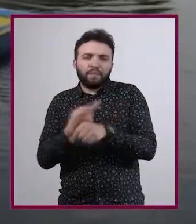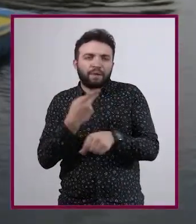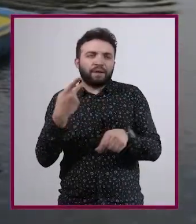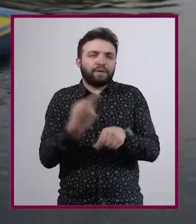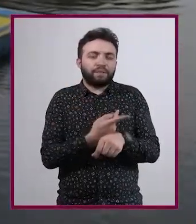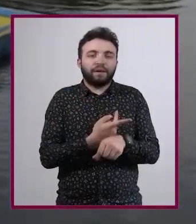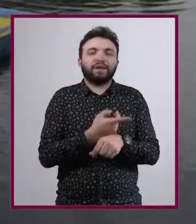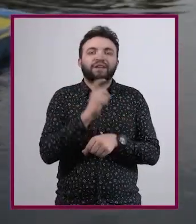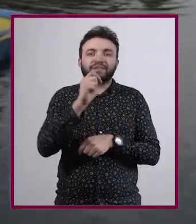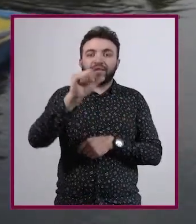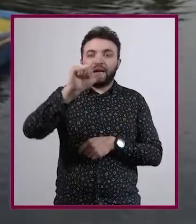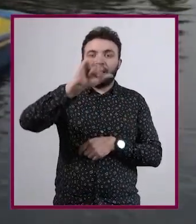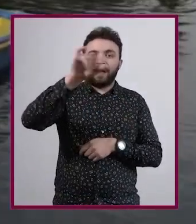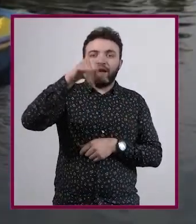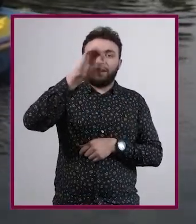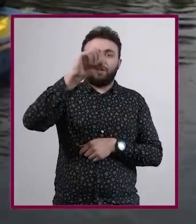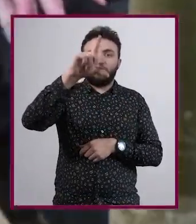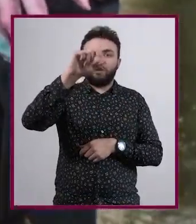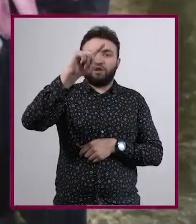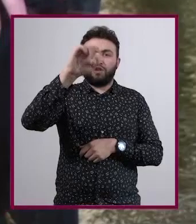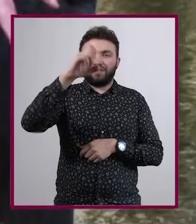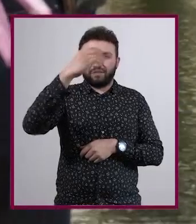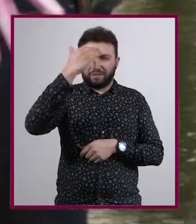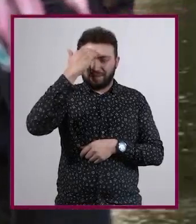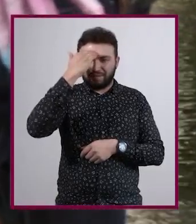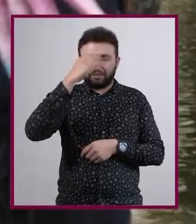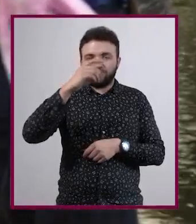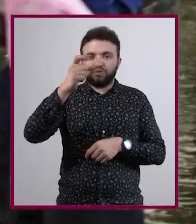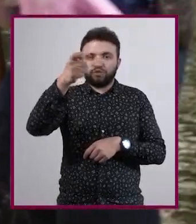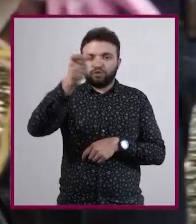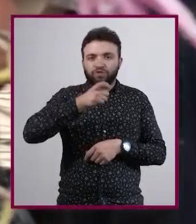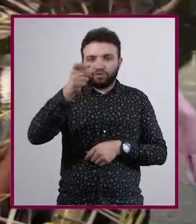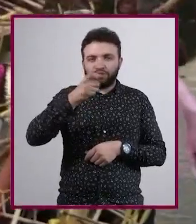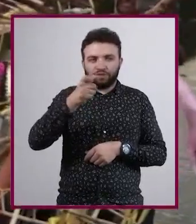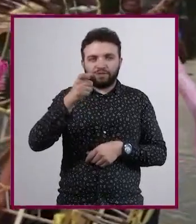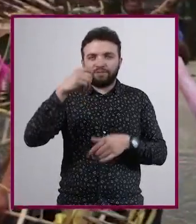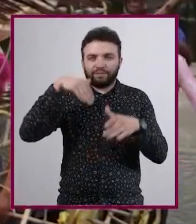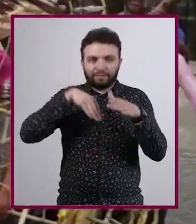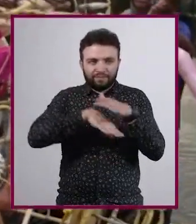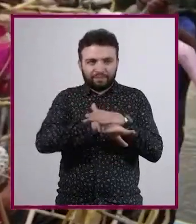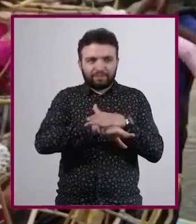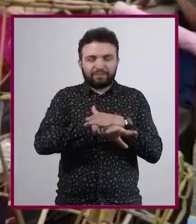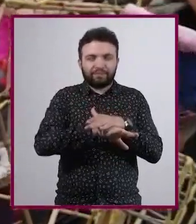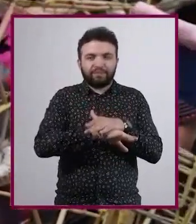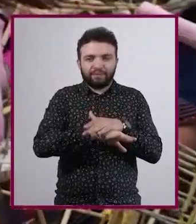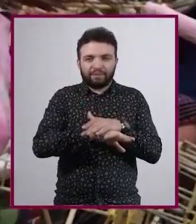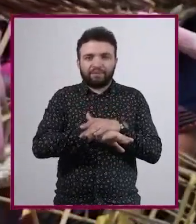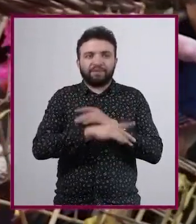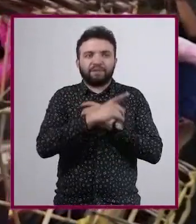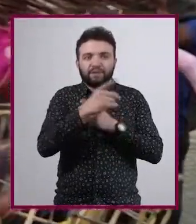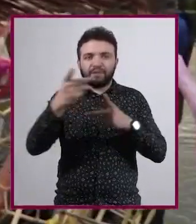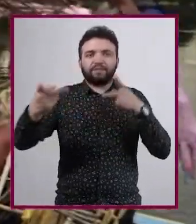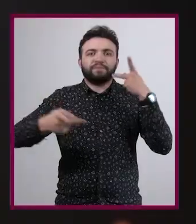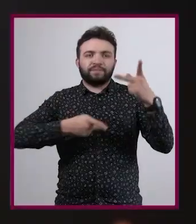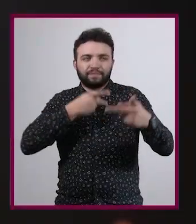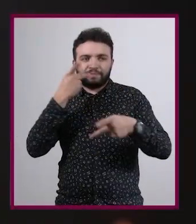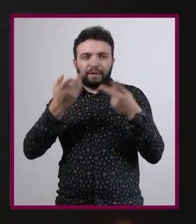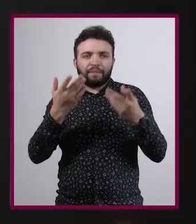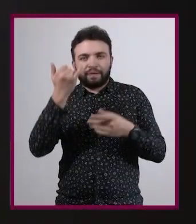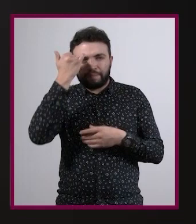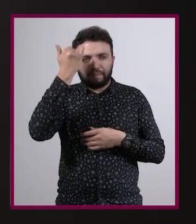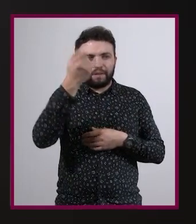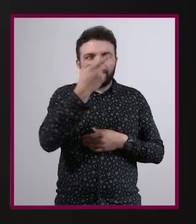formol. El formol, digamos, detiene el proceso de descomposición de un cuerpo. Entonces imaginé que este